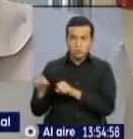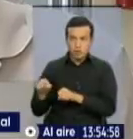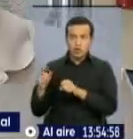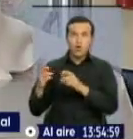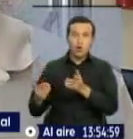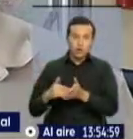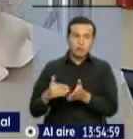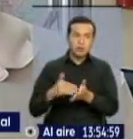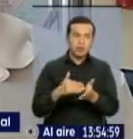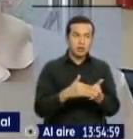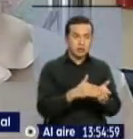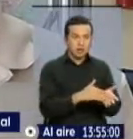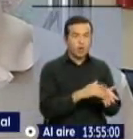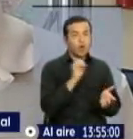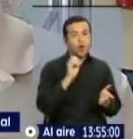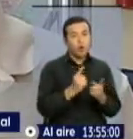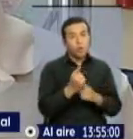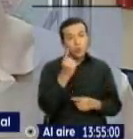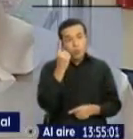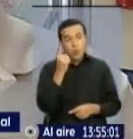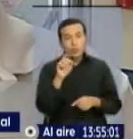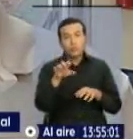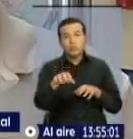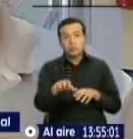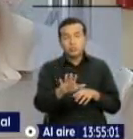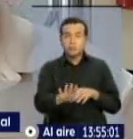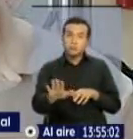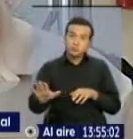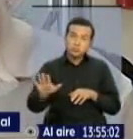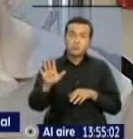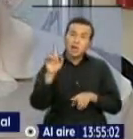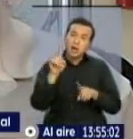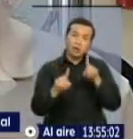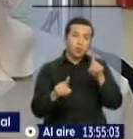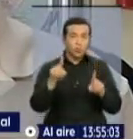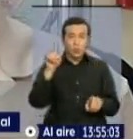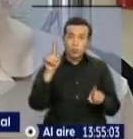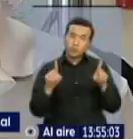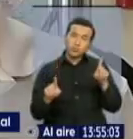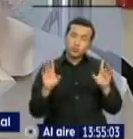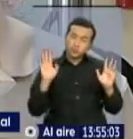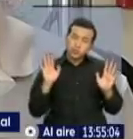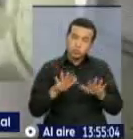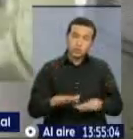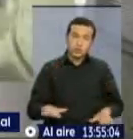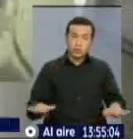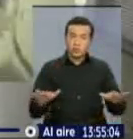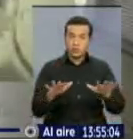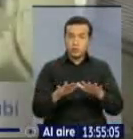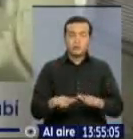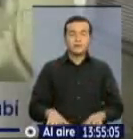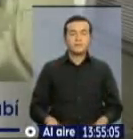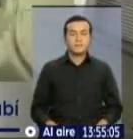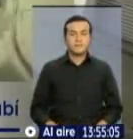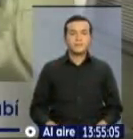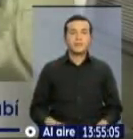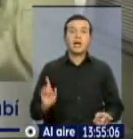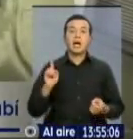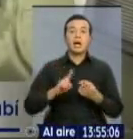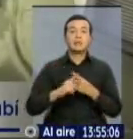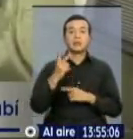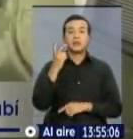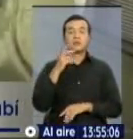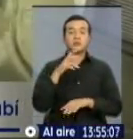sismo aislado que suelen ocurrir en esta zona. Además, que hasta este mediodía no